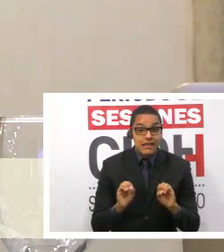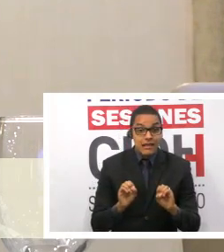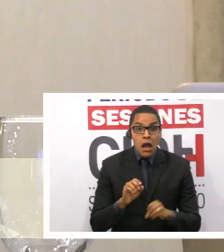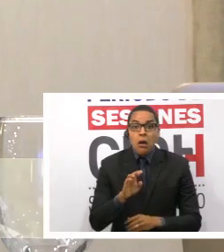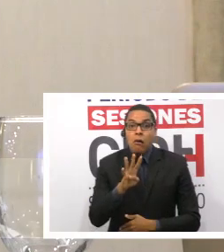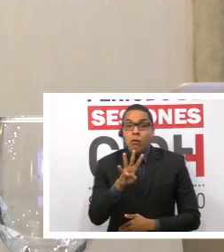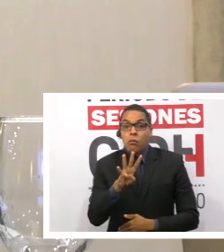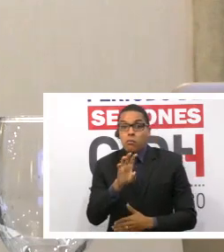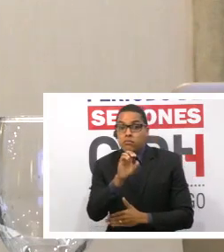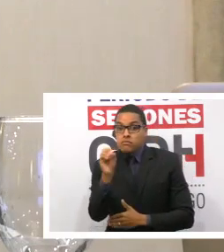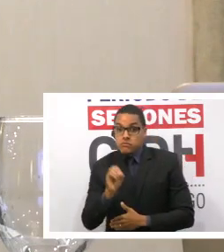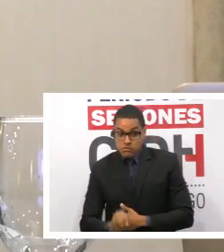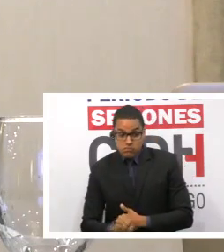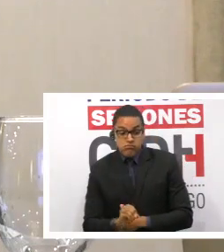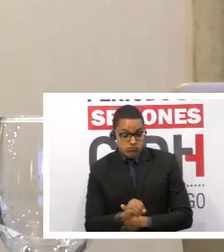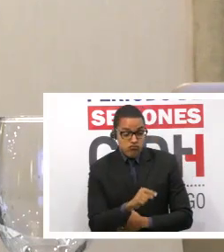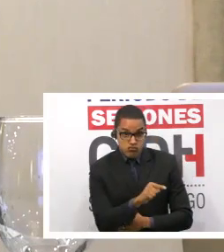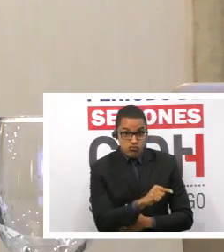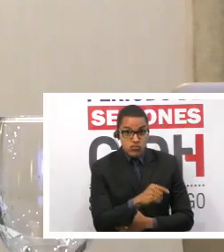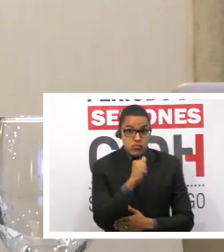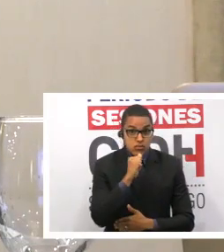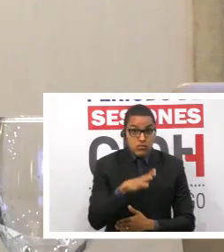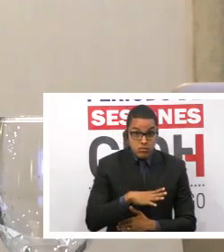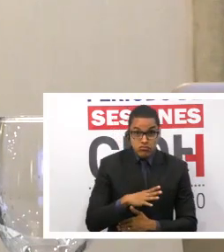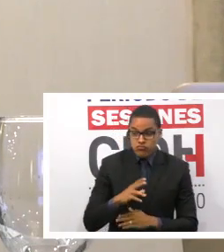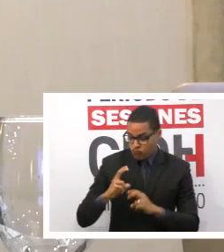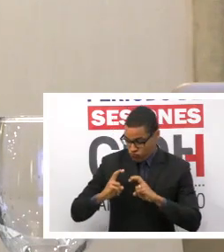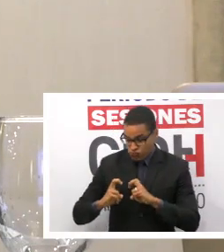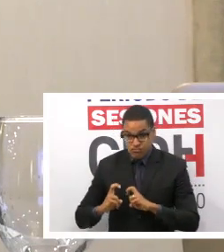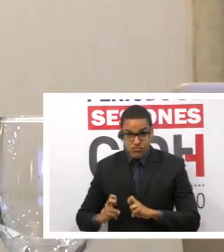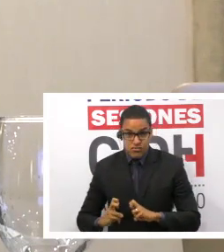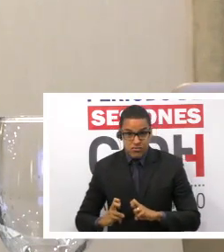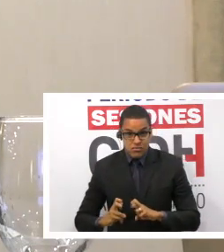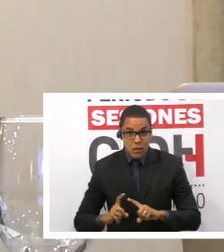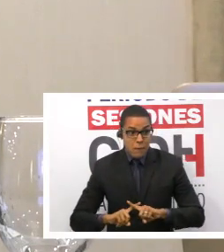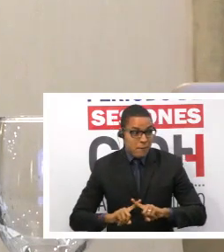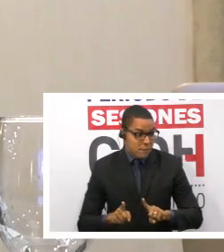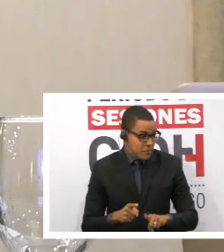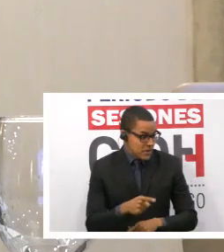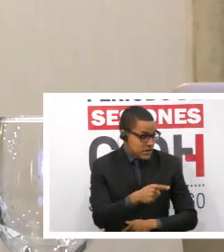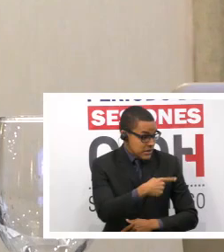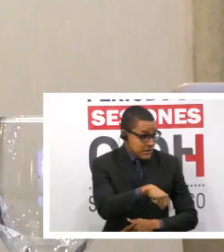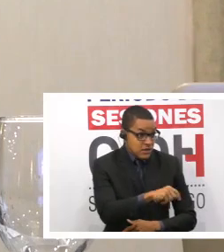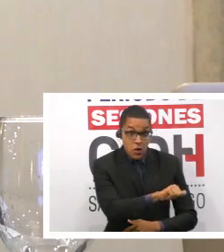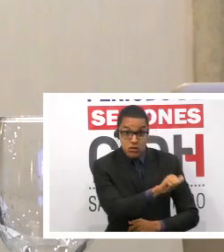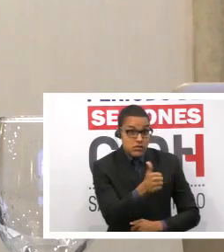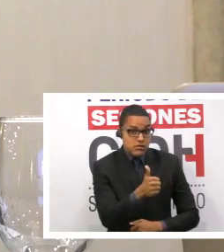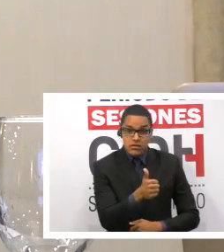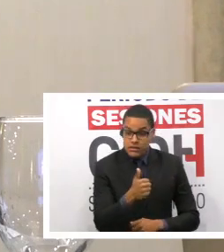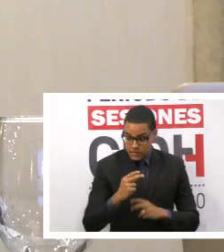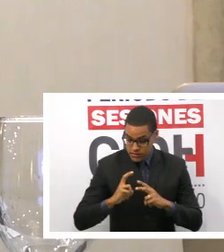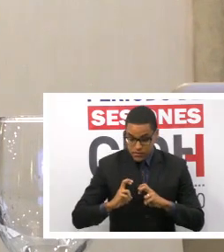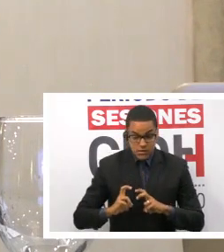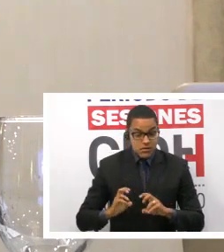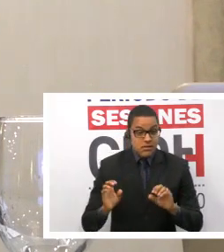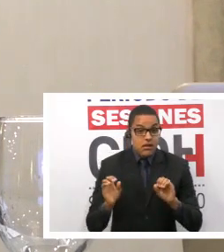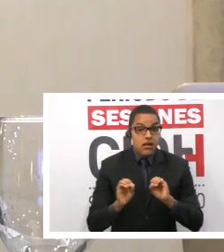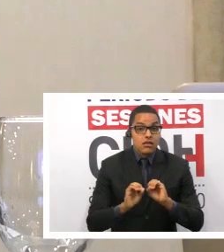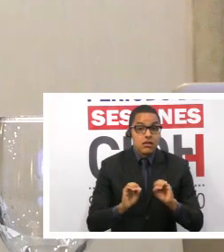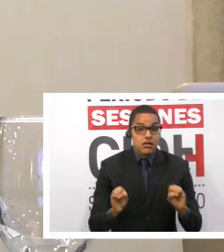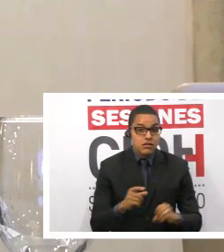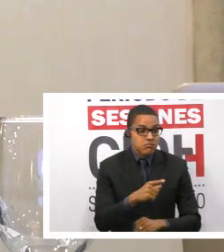básico para el cáncer de mama que es el principal cáncer de mujeres en el perú una causa importante de esta situación es que los esfuerzos